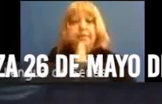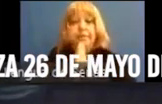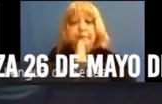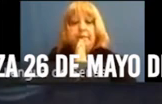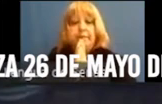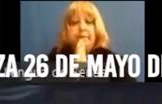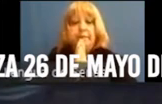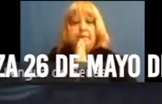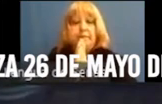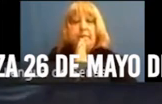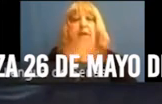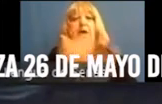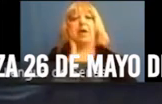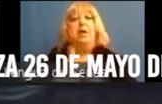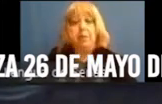Señor presidente,